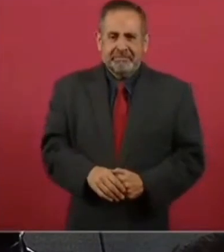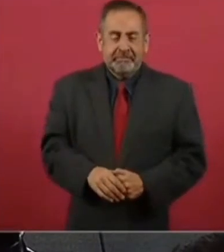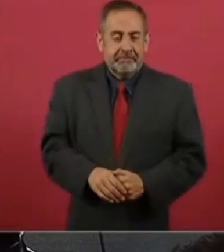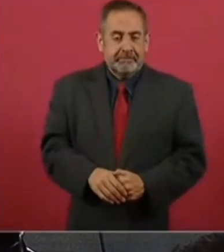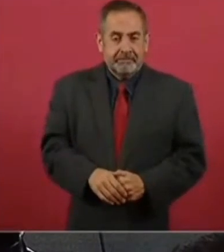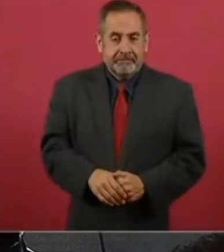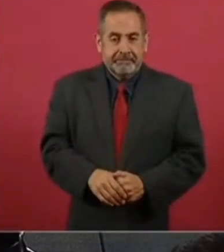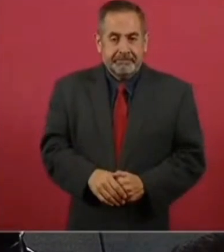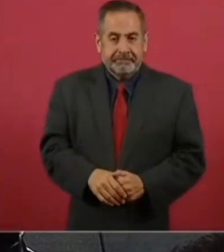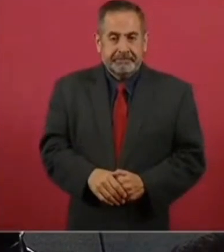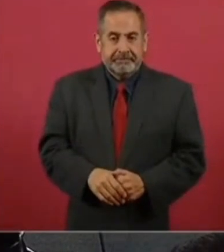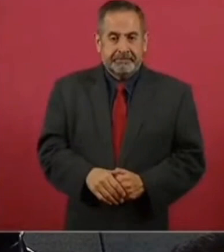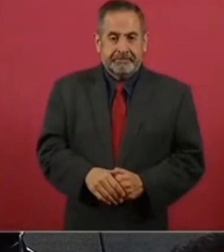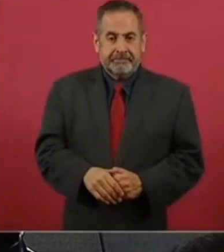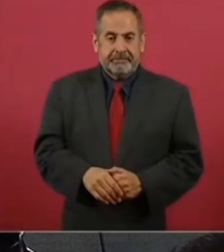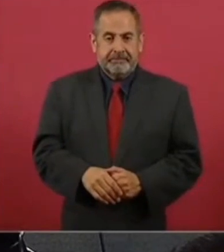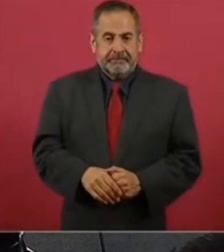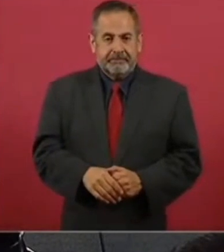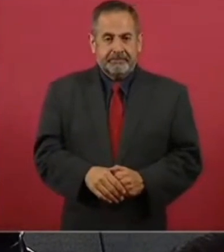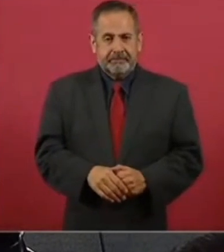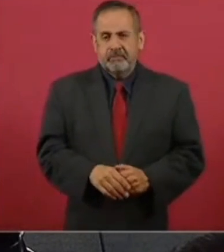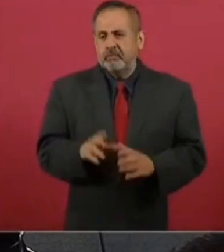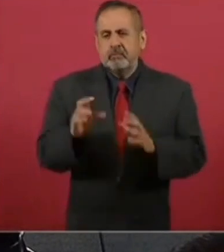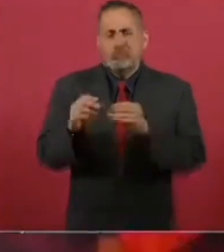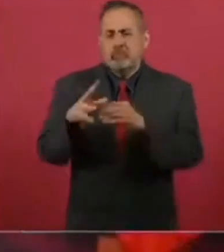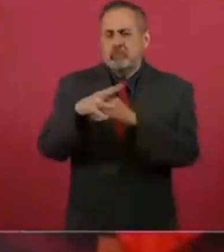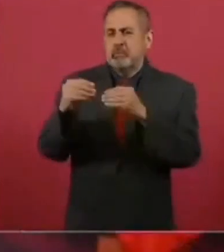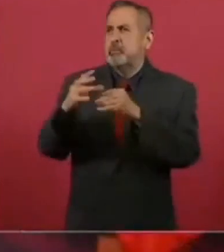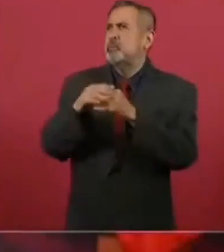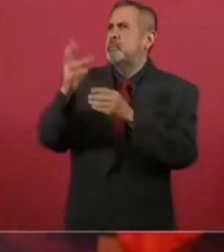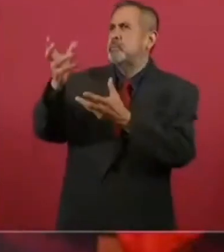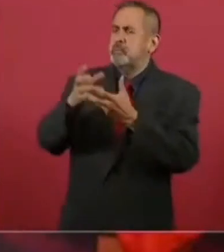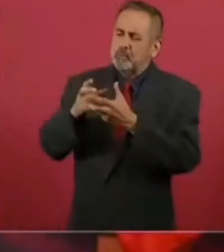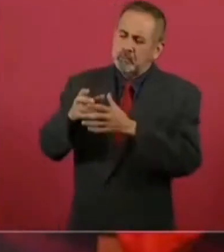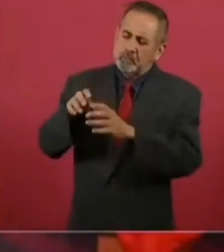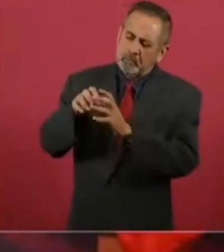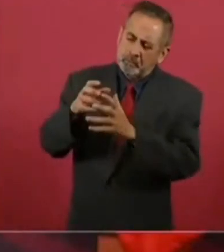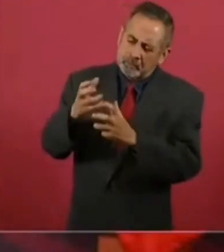Y pues una fruta de temporada, ¿no?